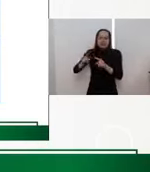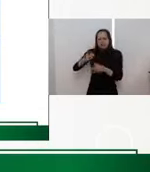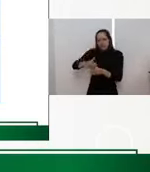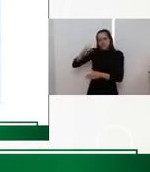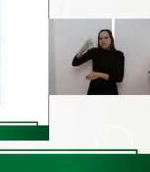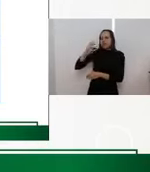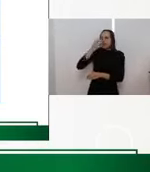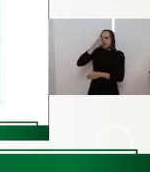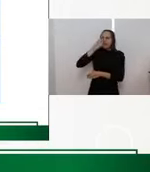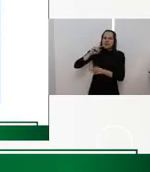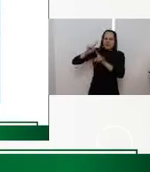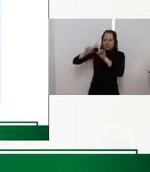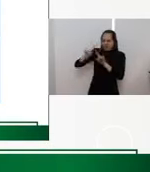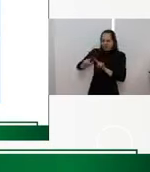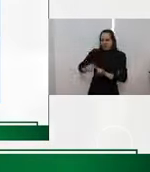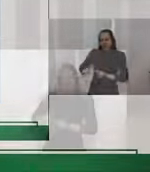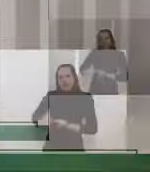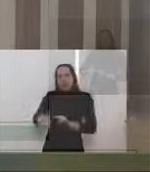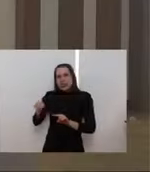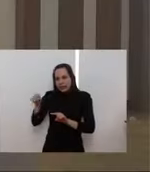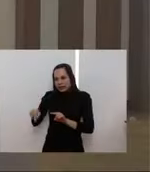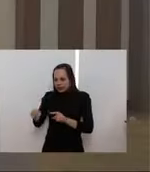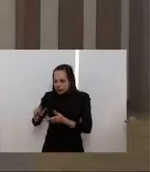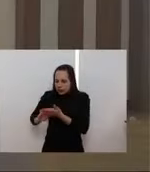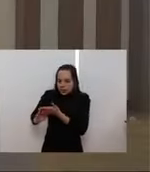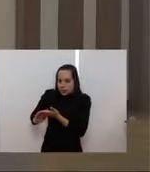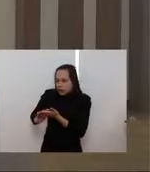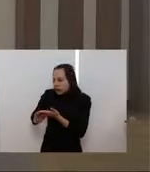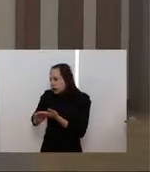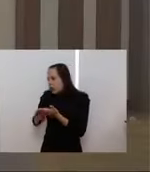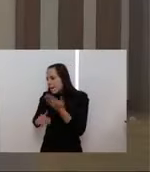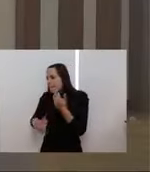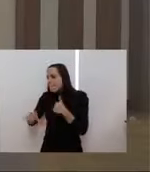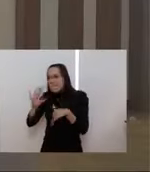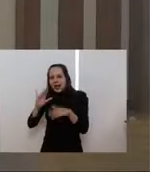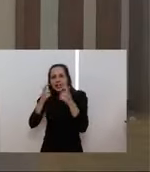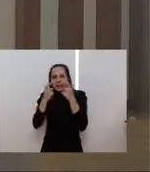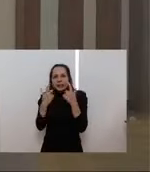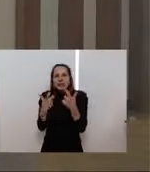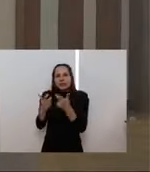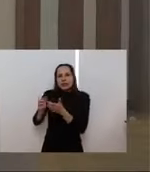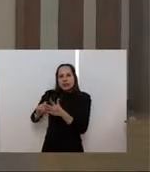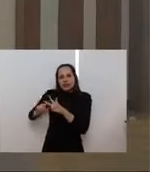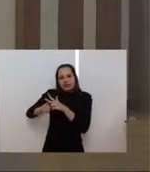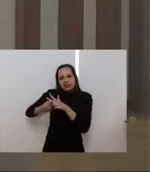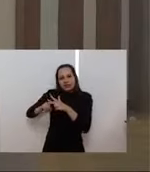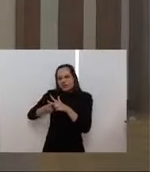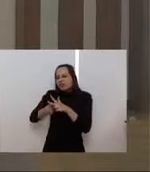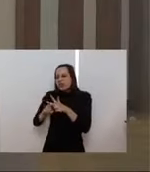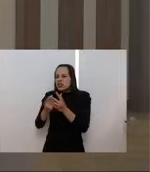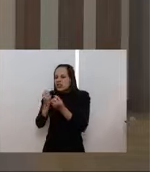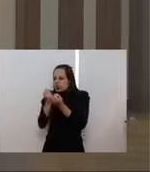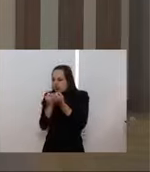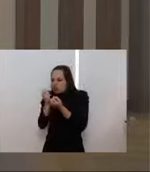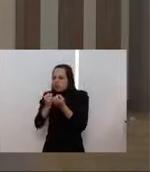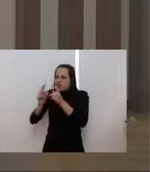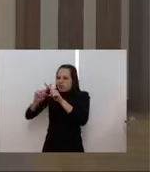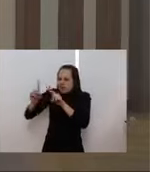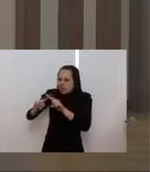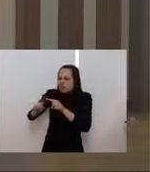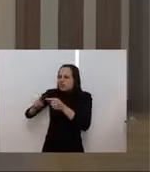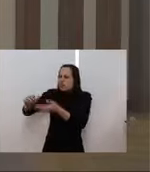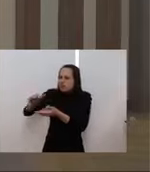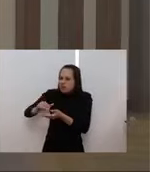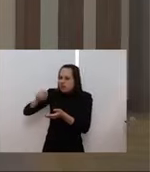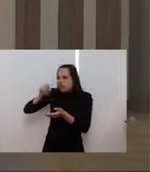procedimientos de igual forma se hicieron entre los más representativos en el mantenimiento de equipos él interviene al